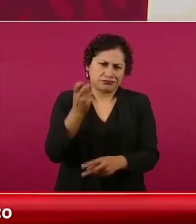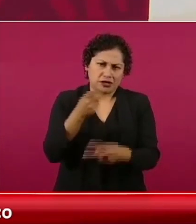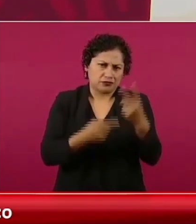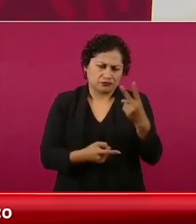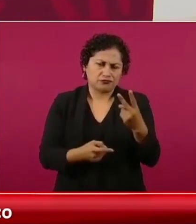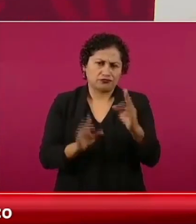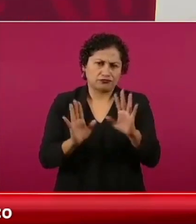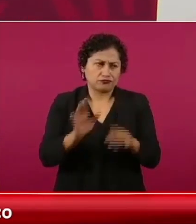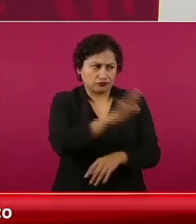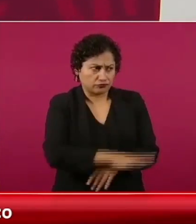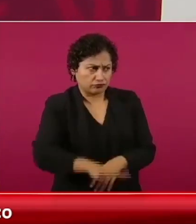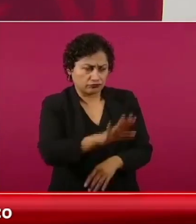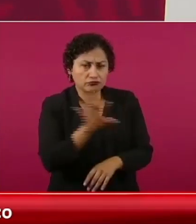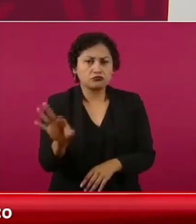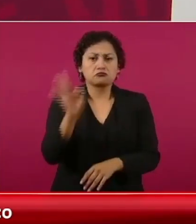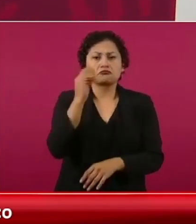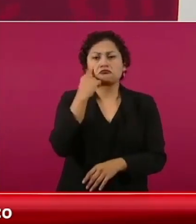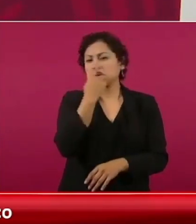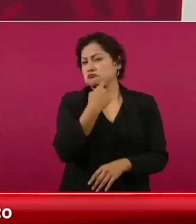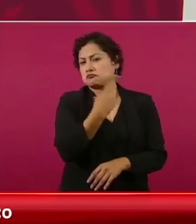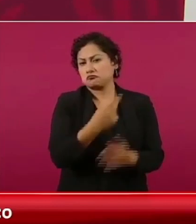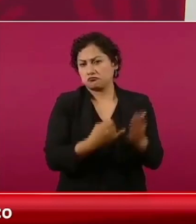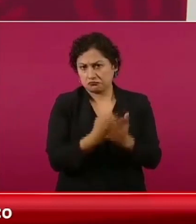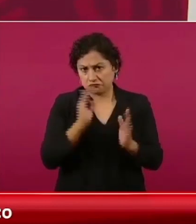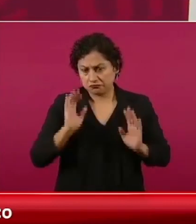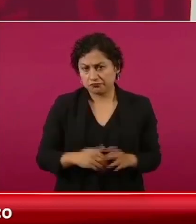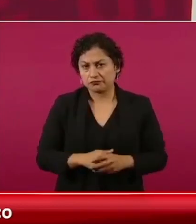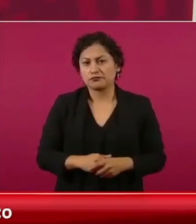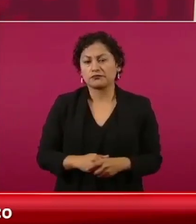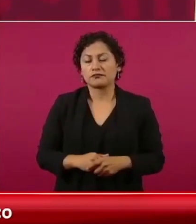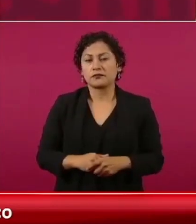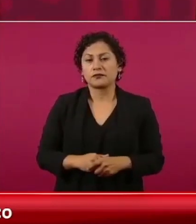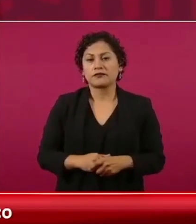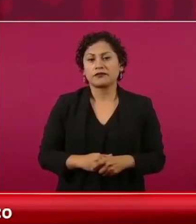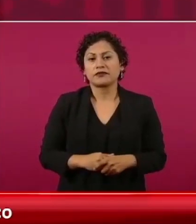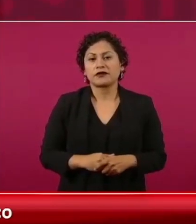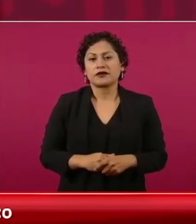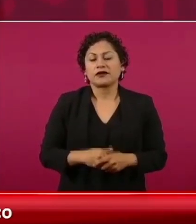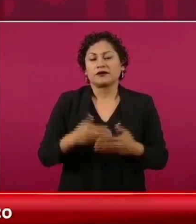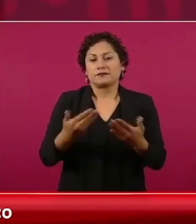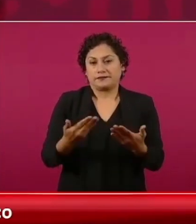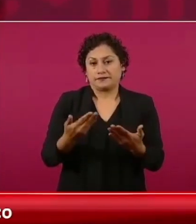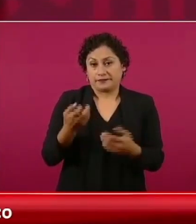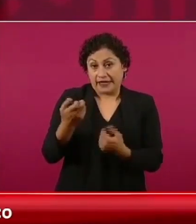Y no sólo en el caso de Morena,